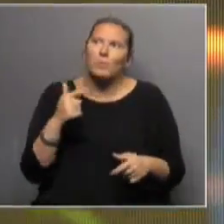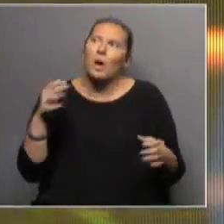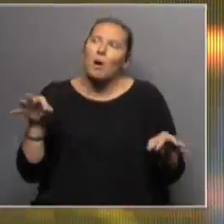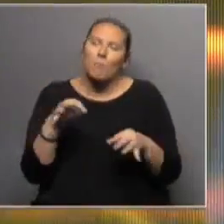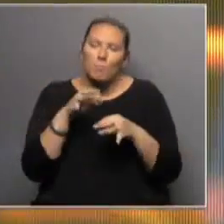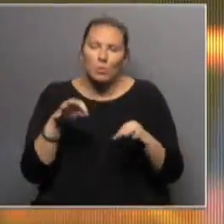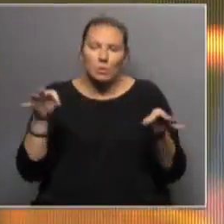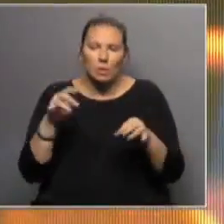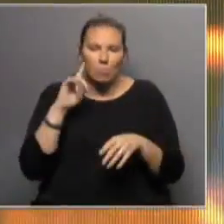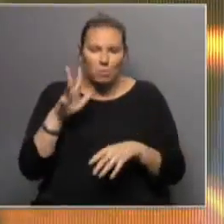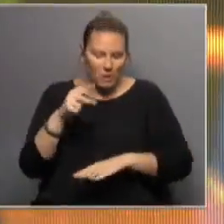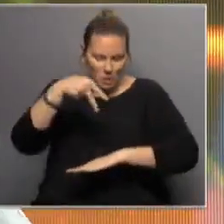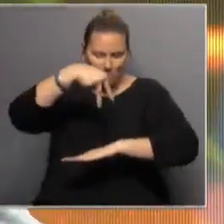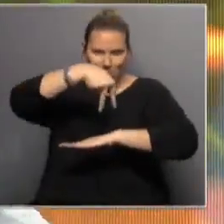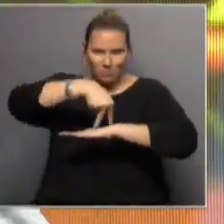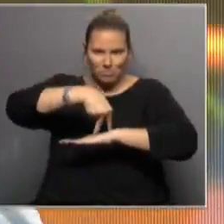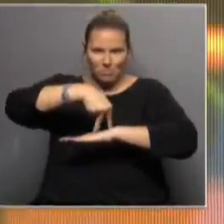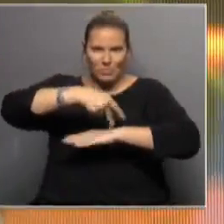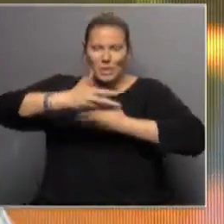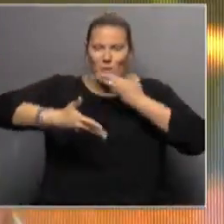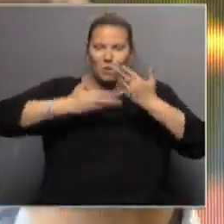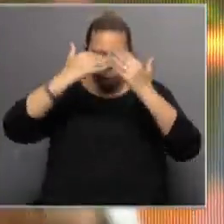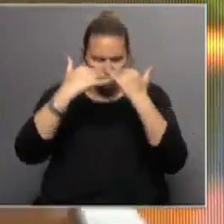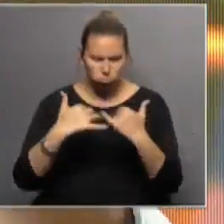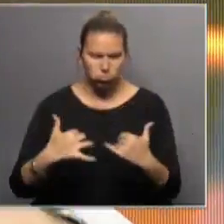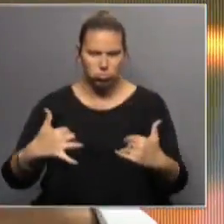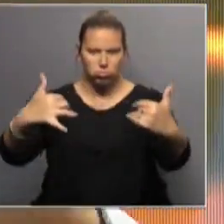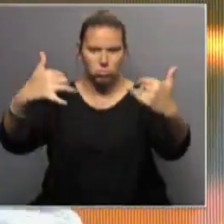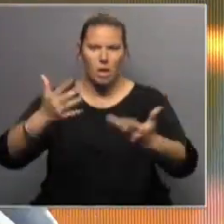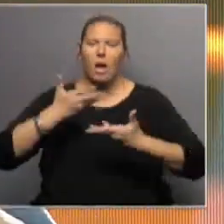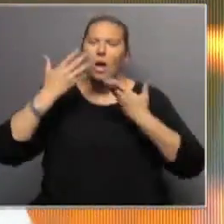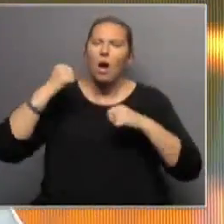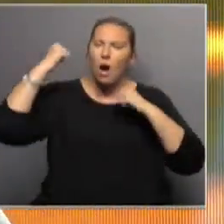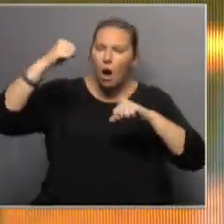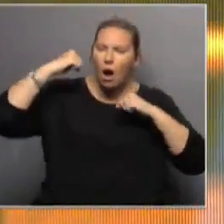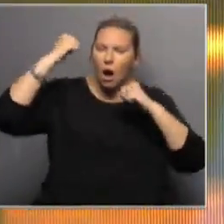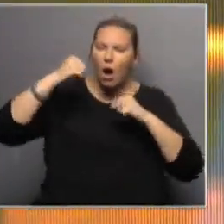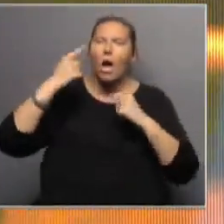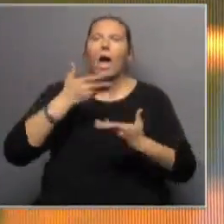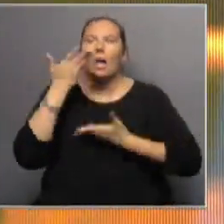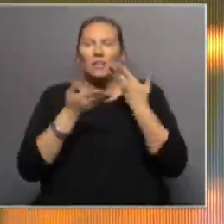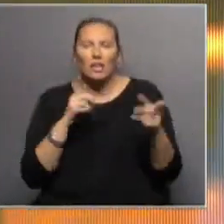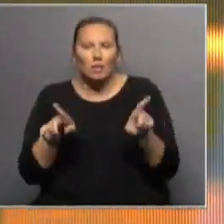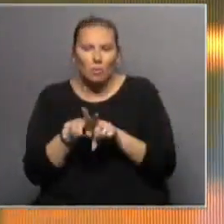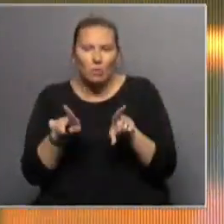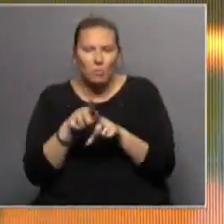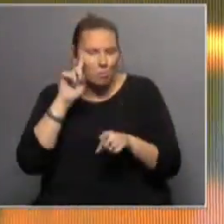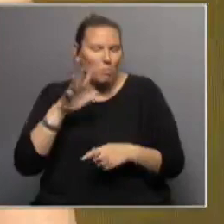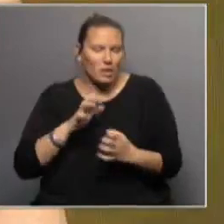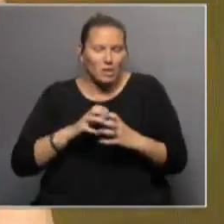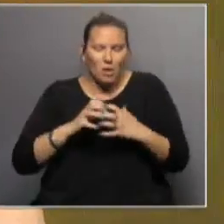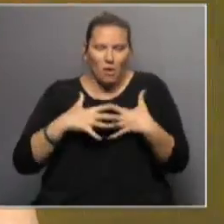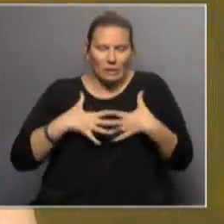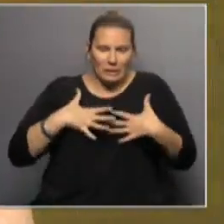Lo que debe ser estar arriba en un escenario con una muchedumbre abajo coreando canciones, ovacionando. Es una energía adictiva por